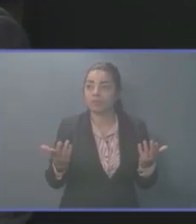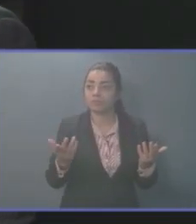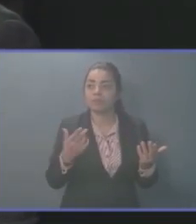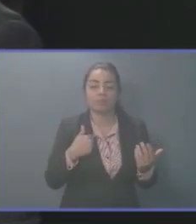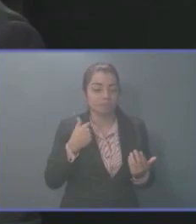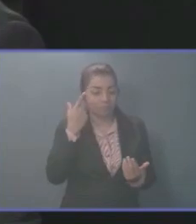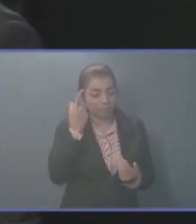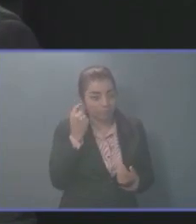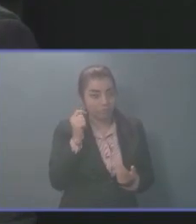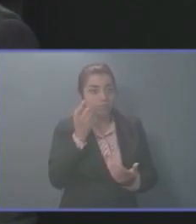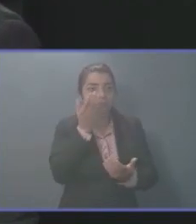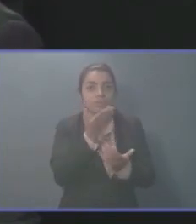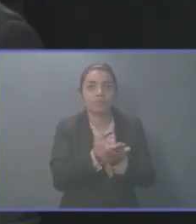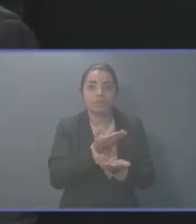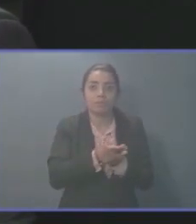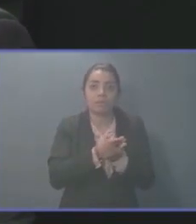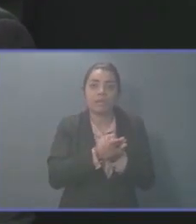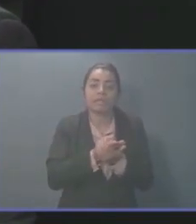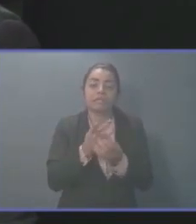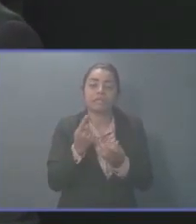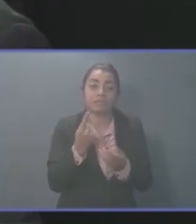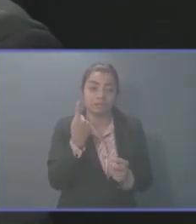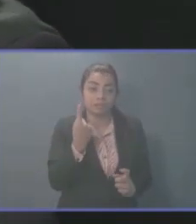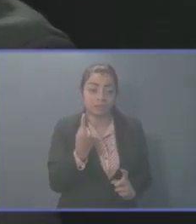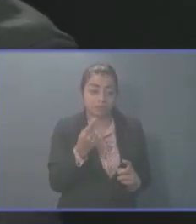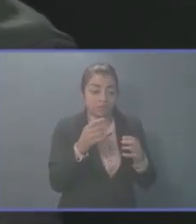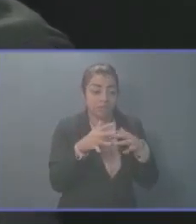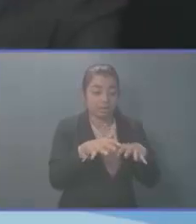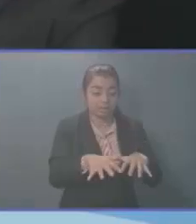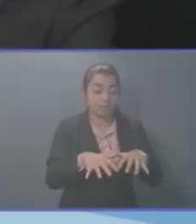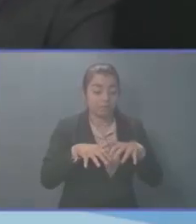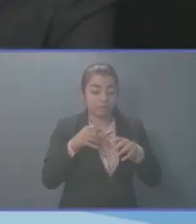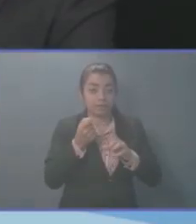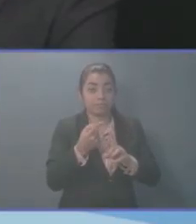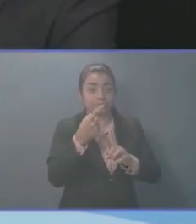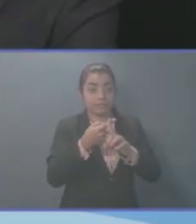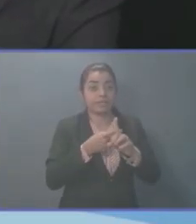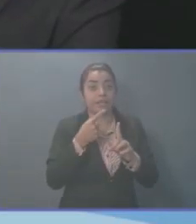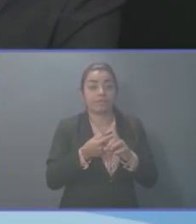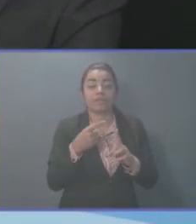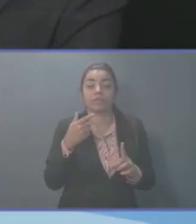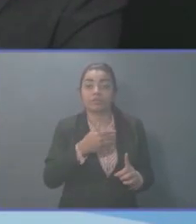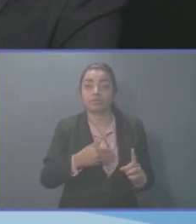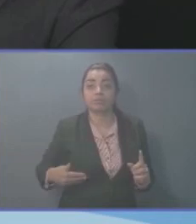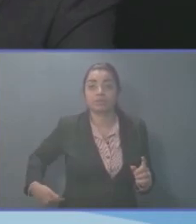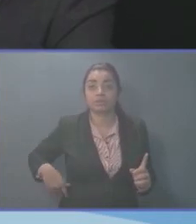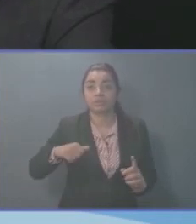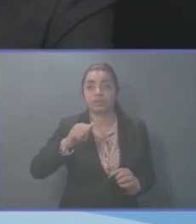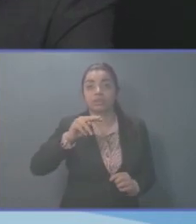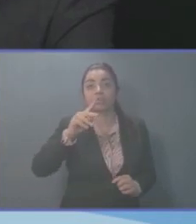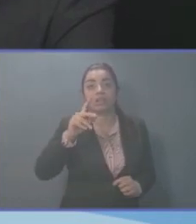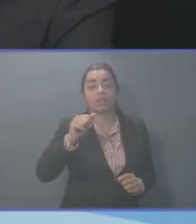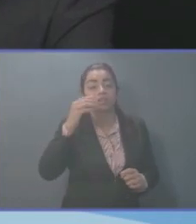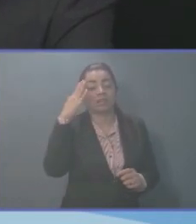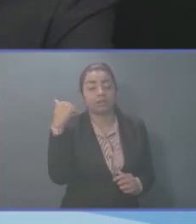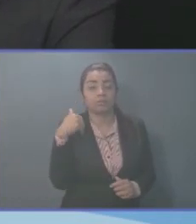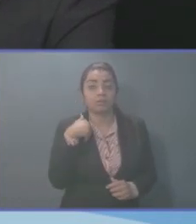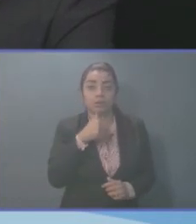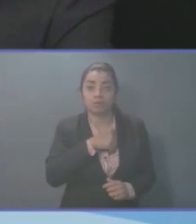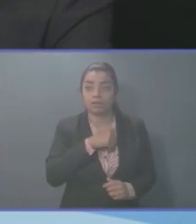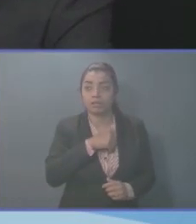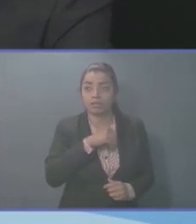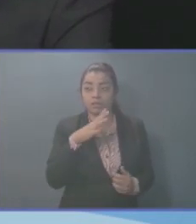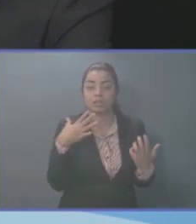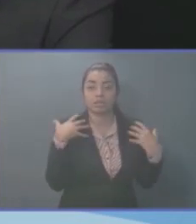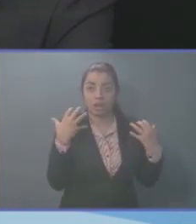planteando la suspensión de la interpelación que está prevista para este sábado del presidente de ANDA y de la ministra